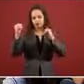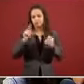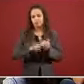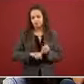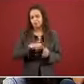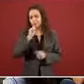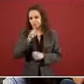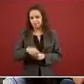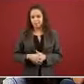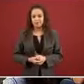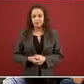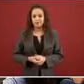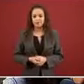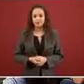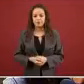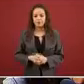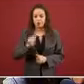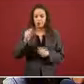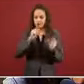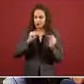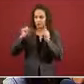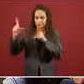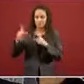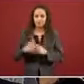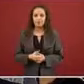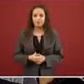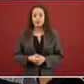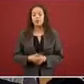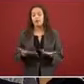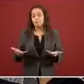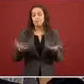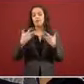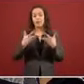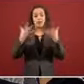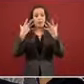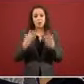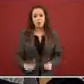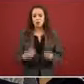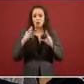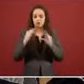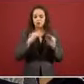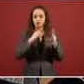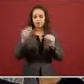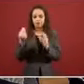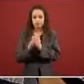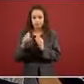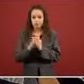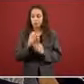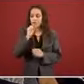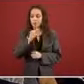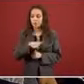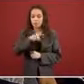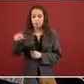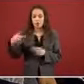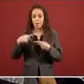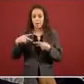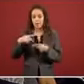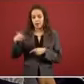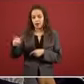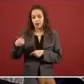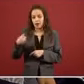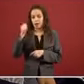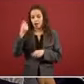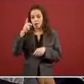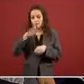Bueno, les decía, hemos dado mucha capacitación también a la parte administrativa, cómo nos tienen que resolver ellos el problema